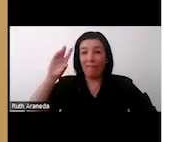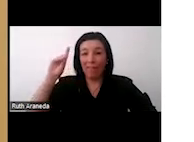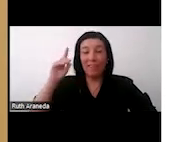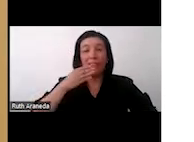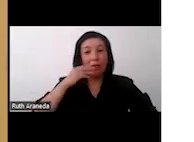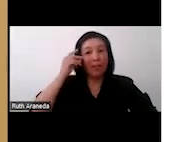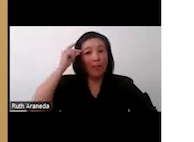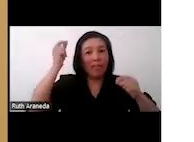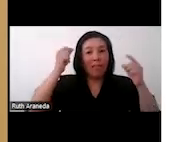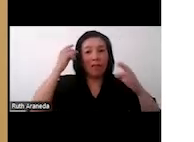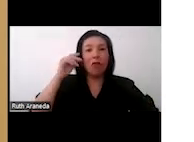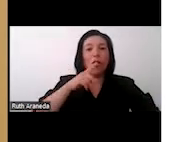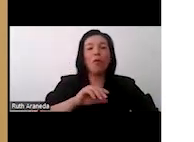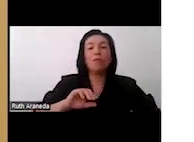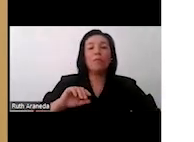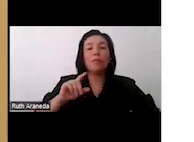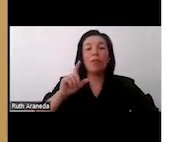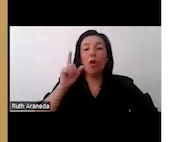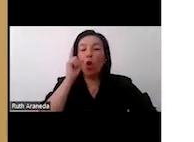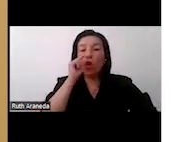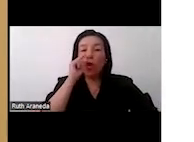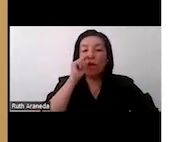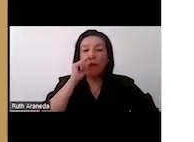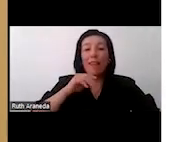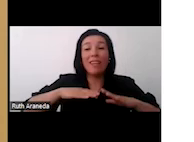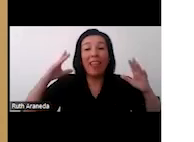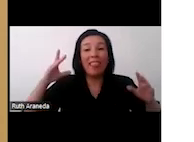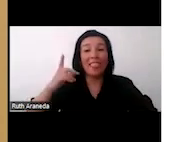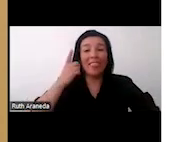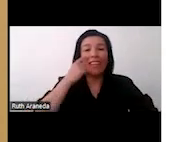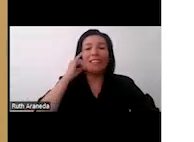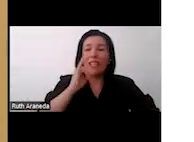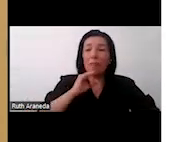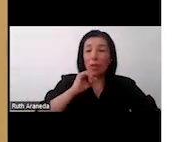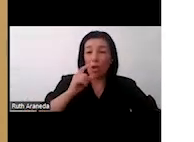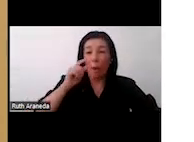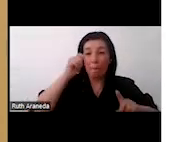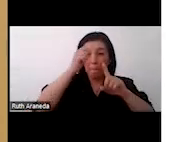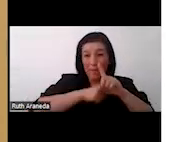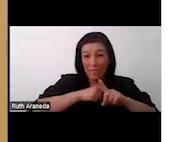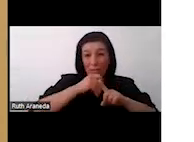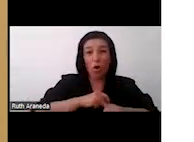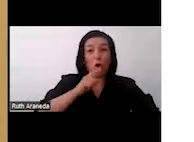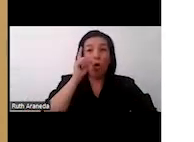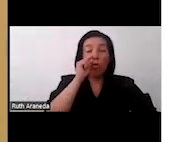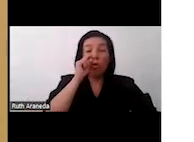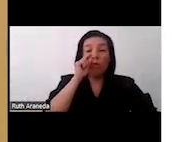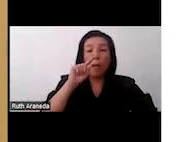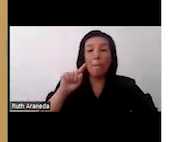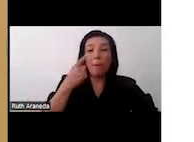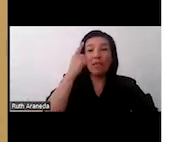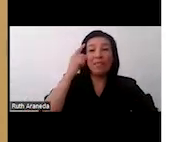iniciativas como el October Big Day, que se celebra el primer sábado de cada octubre, y es una instancia donde se anima a